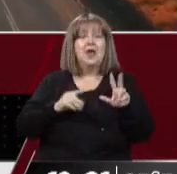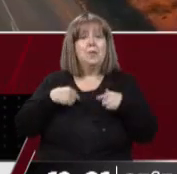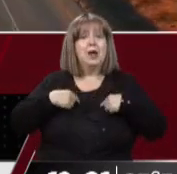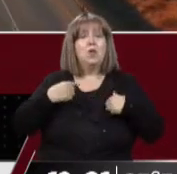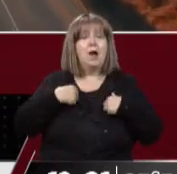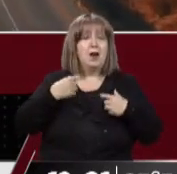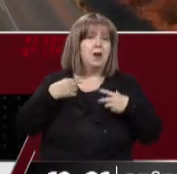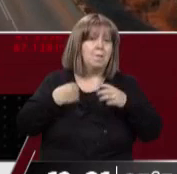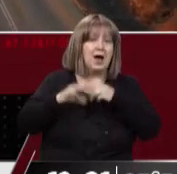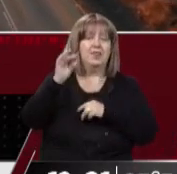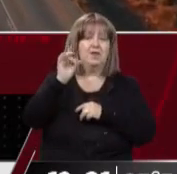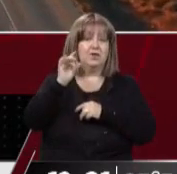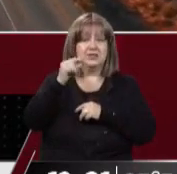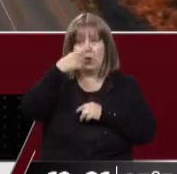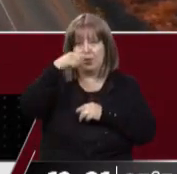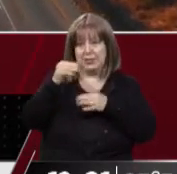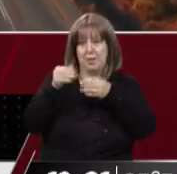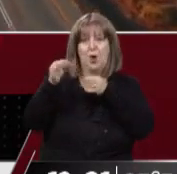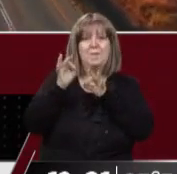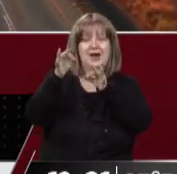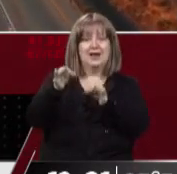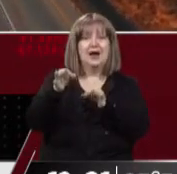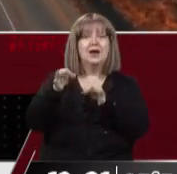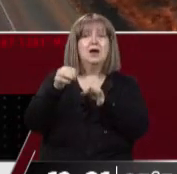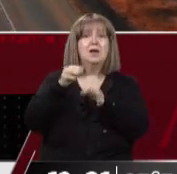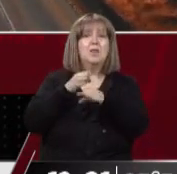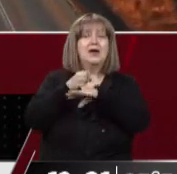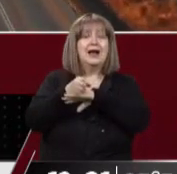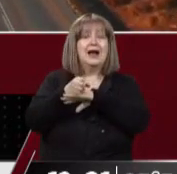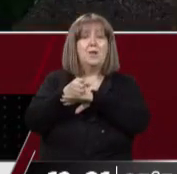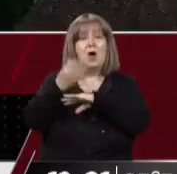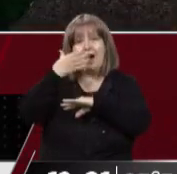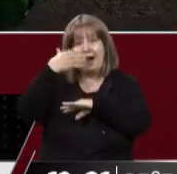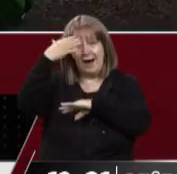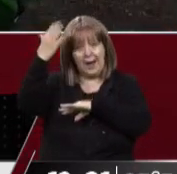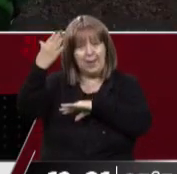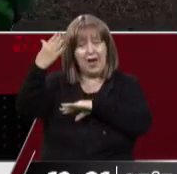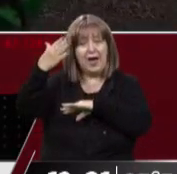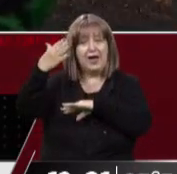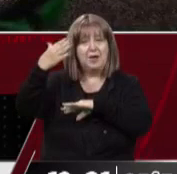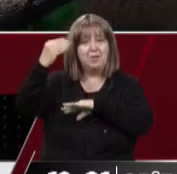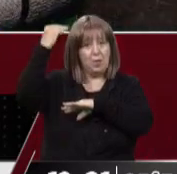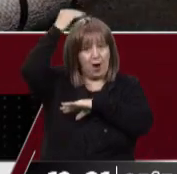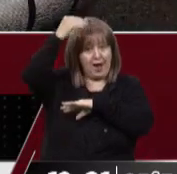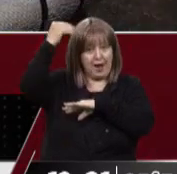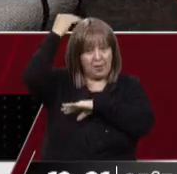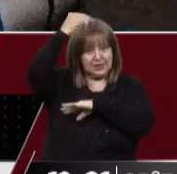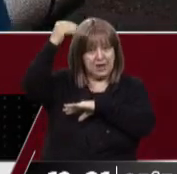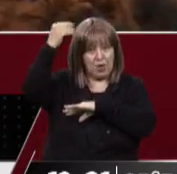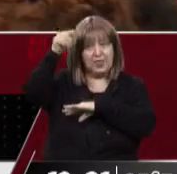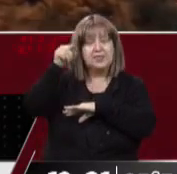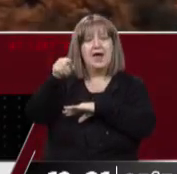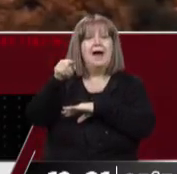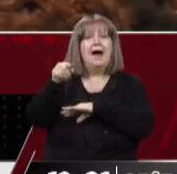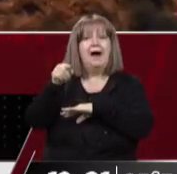física y mentalmente fue en este último tramo, porque cruzamos Arabia Saudita, que es desierto prácticamente todo. Claro.